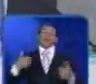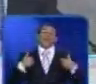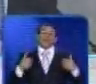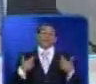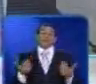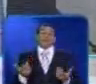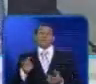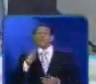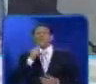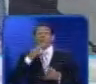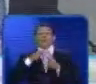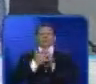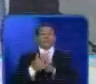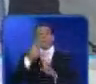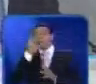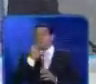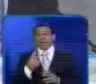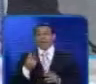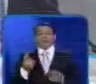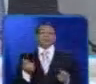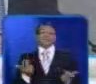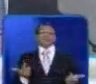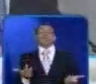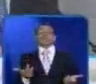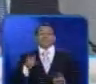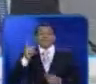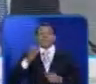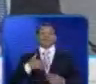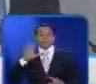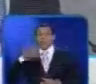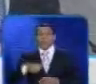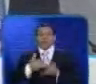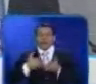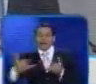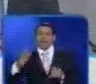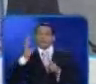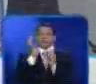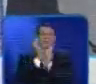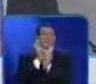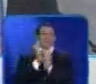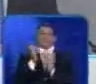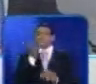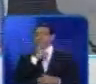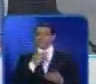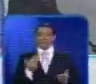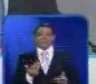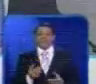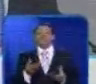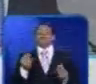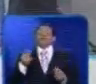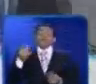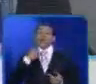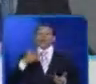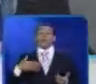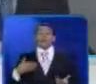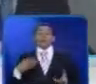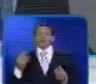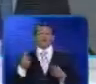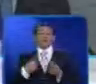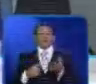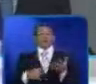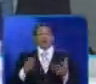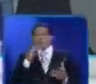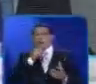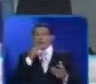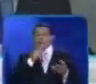menos. Y los que tienen menos en Venezuela son muchos, lamentablemente, y es mucho las cosas que no tienen. La meta y